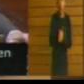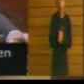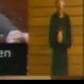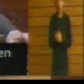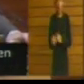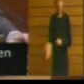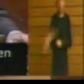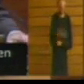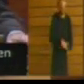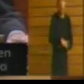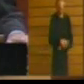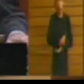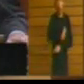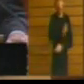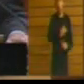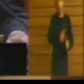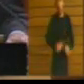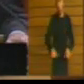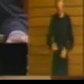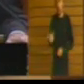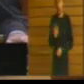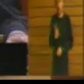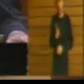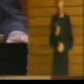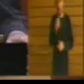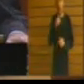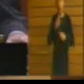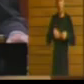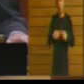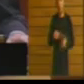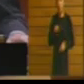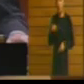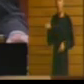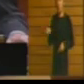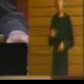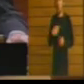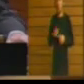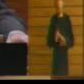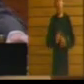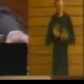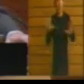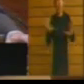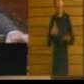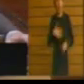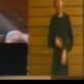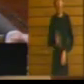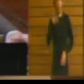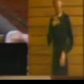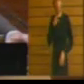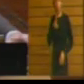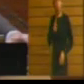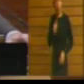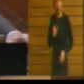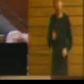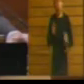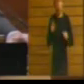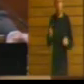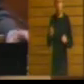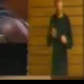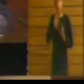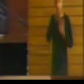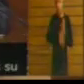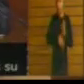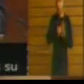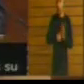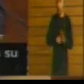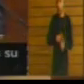modelo por encima de otros modelos lingüísticos, que las familias puedan elegir libremente, porque ese es su derecho y lo tienen amparado por